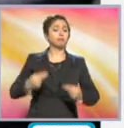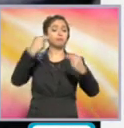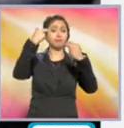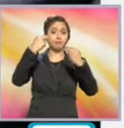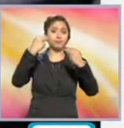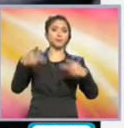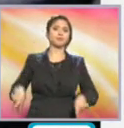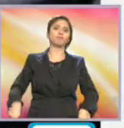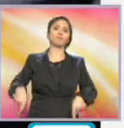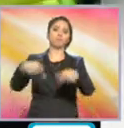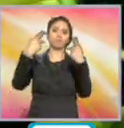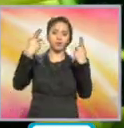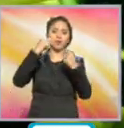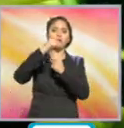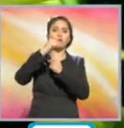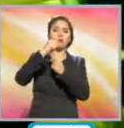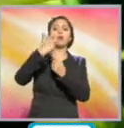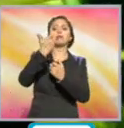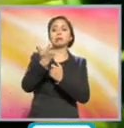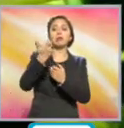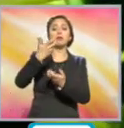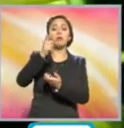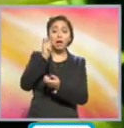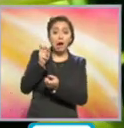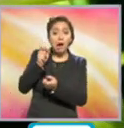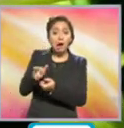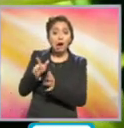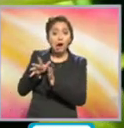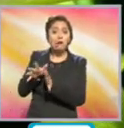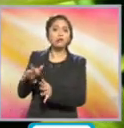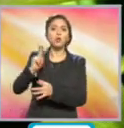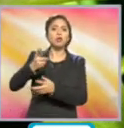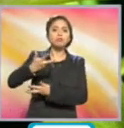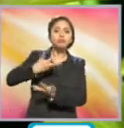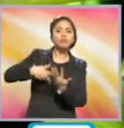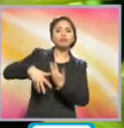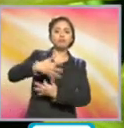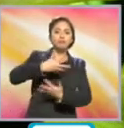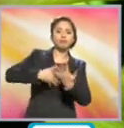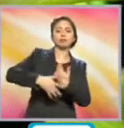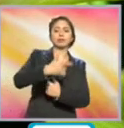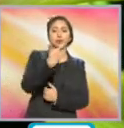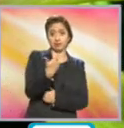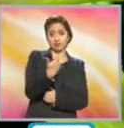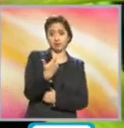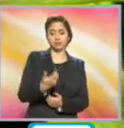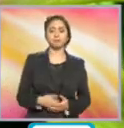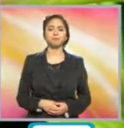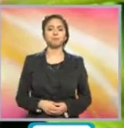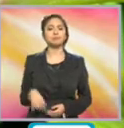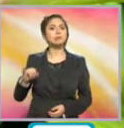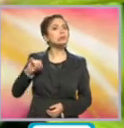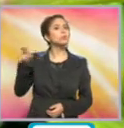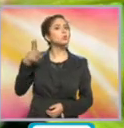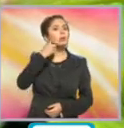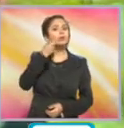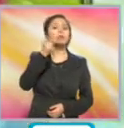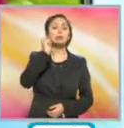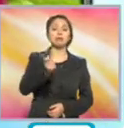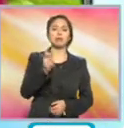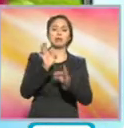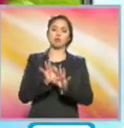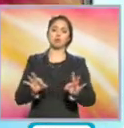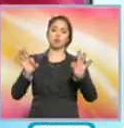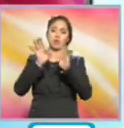y manera de darle vuelta al dinero. Sí, es cierto, es importante. Y como tú dices, investigar, porque obviamente para todo hay que prepararse.